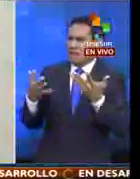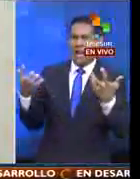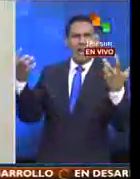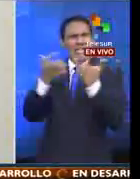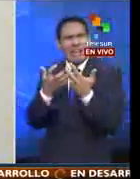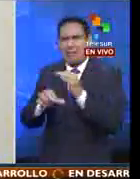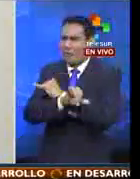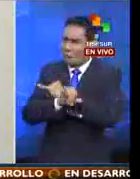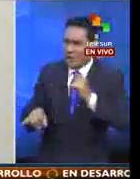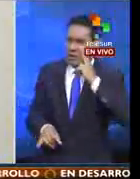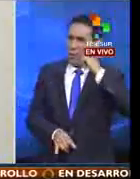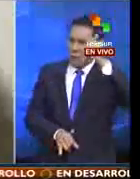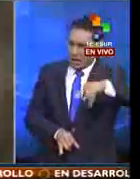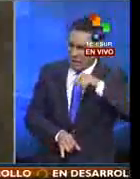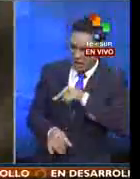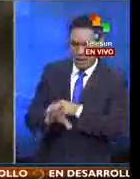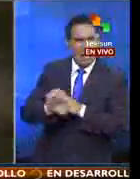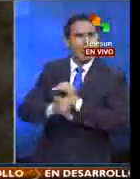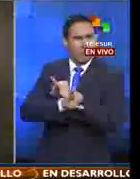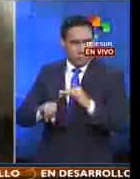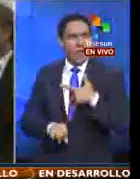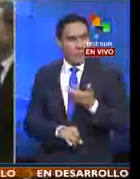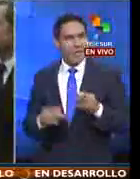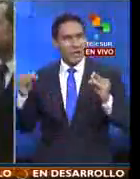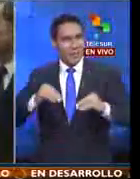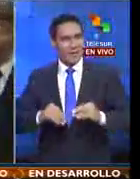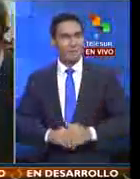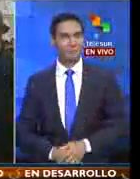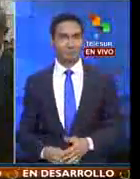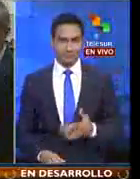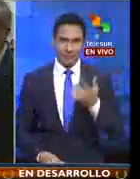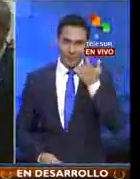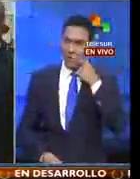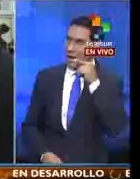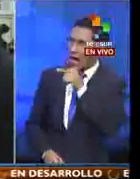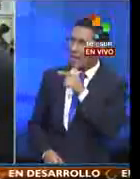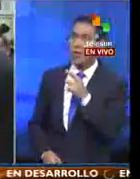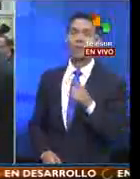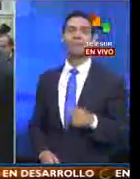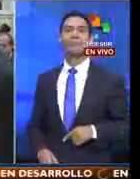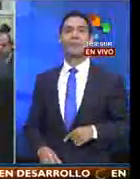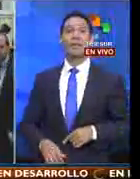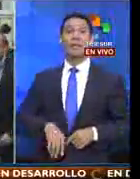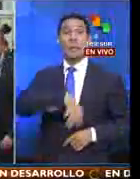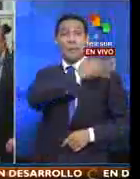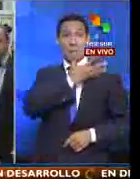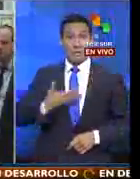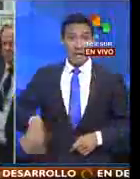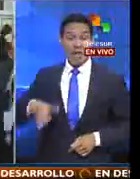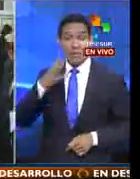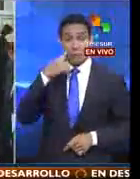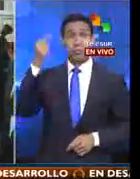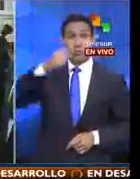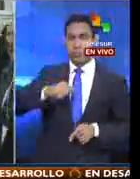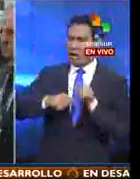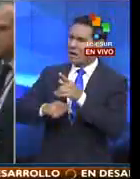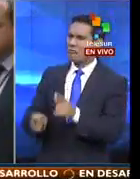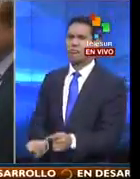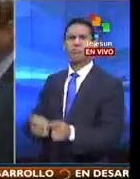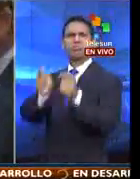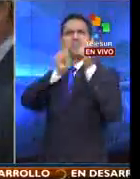al conflicto en el este de Ucrania. Recordemos, ahí vemos a Petro Poroshenko, un mandatario que llegó al